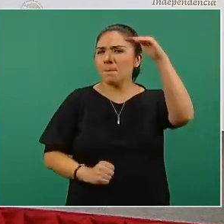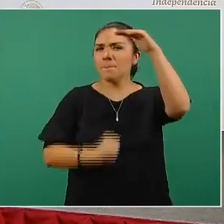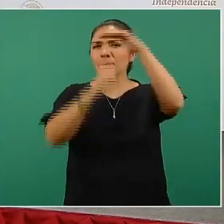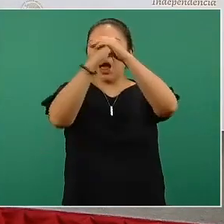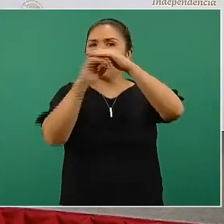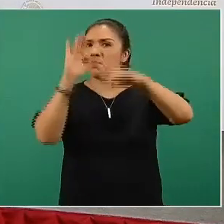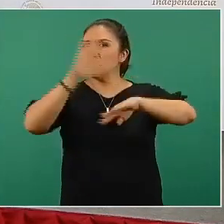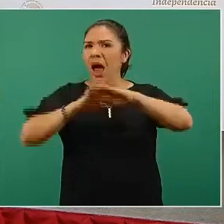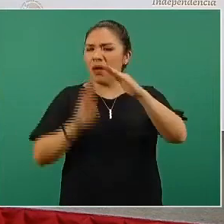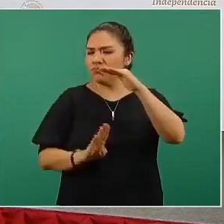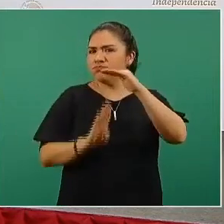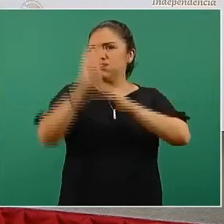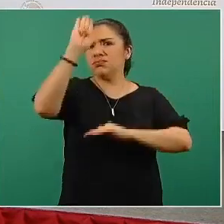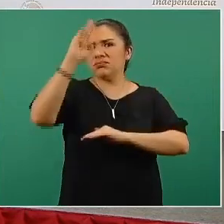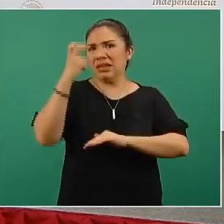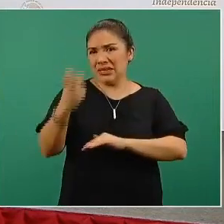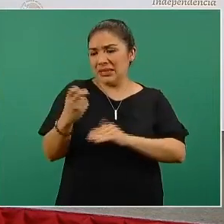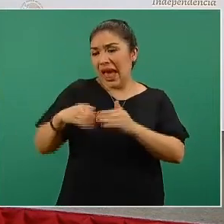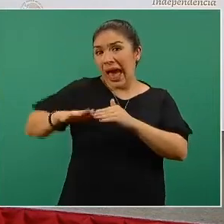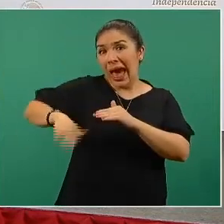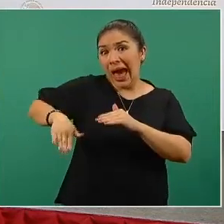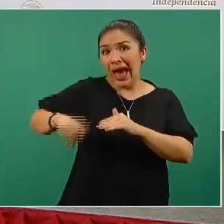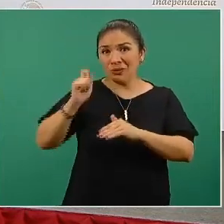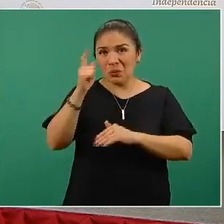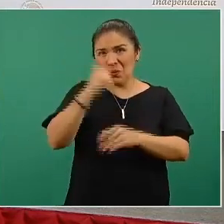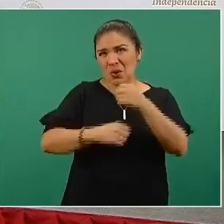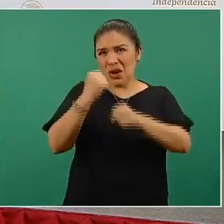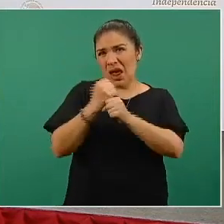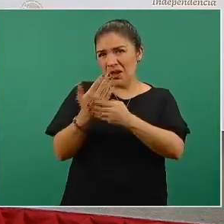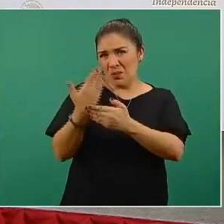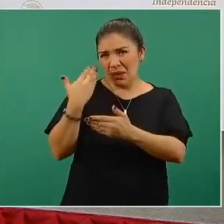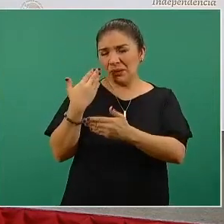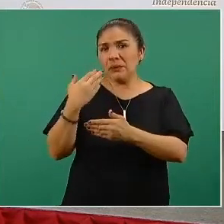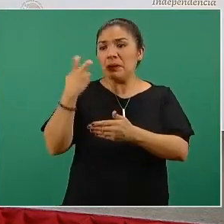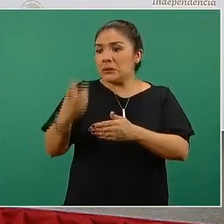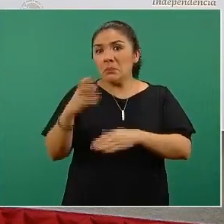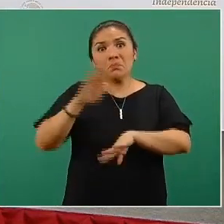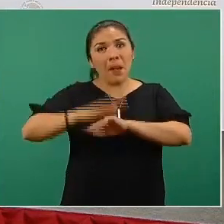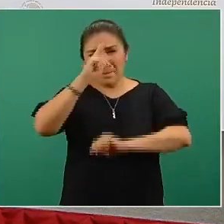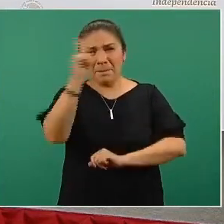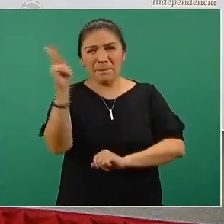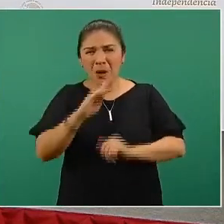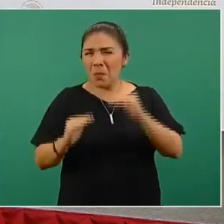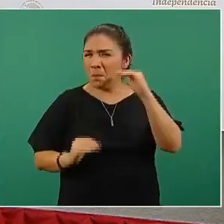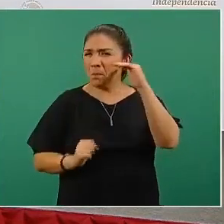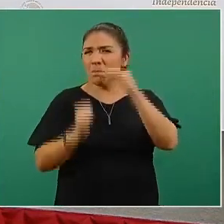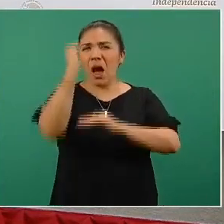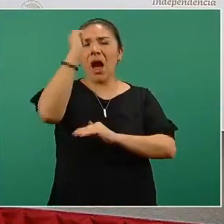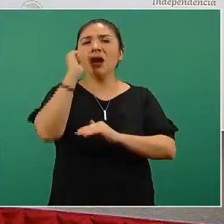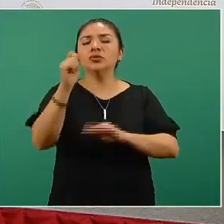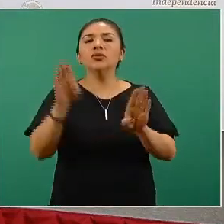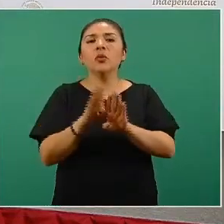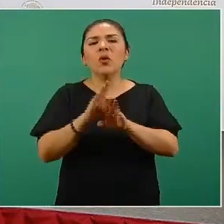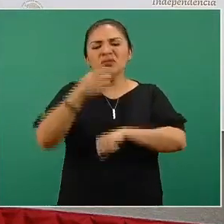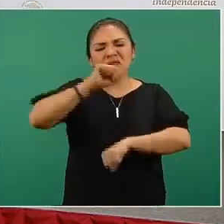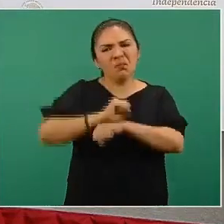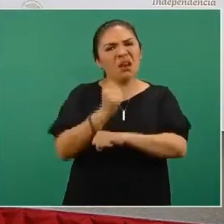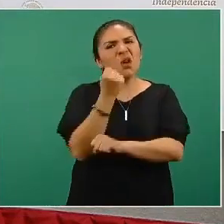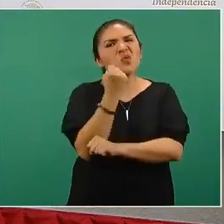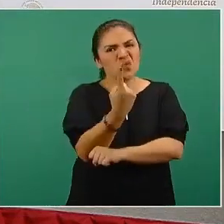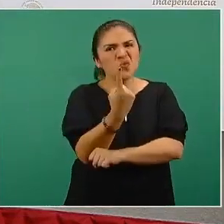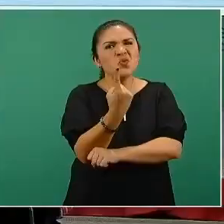sobrepasó el pico previo del año pasado, y llegando a un pico máximo más o menos en la semana